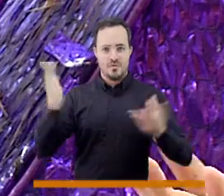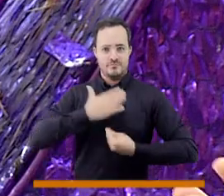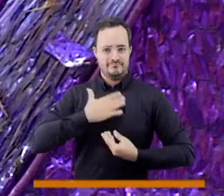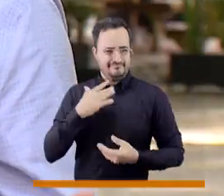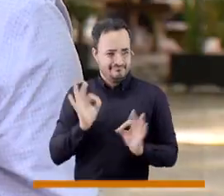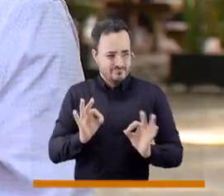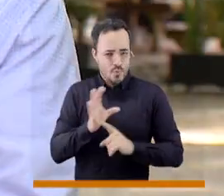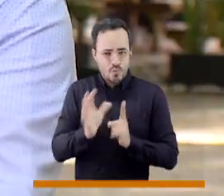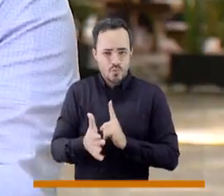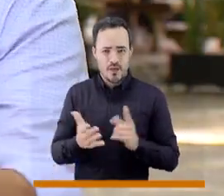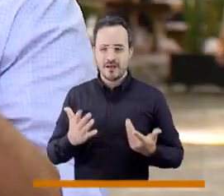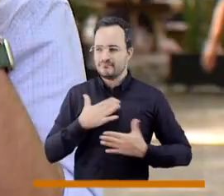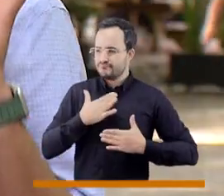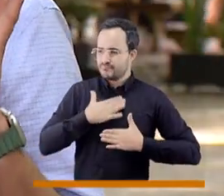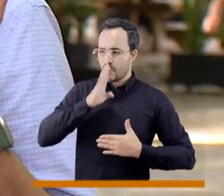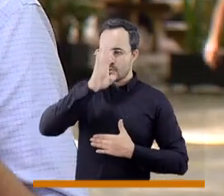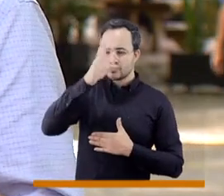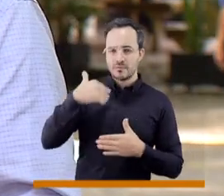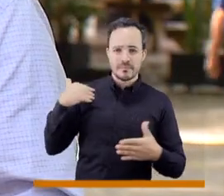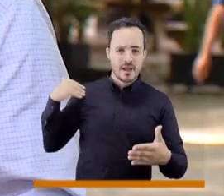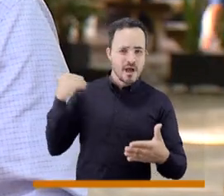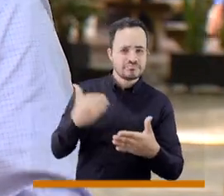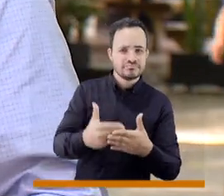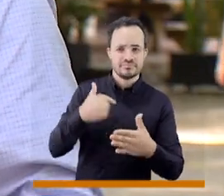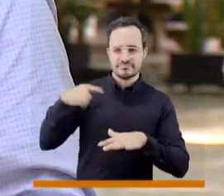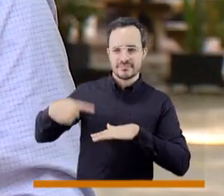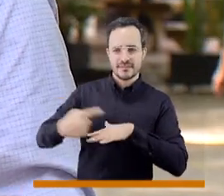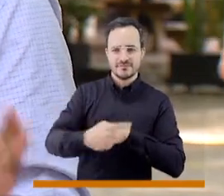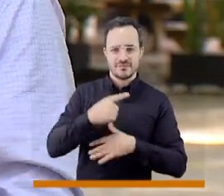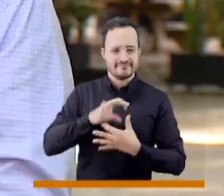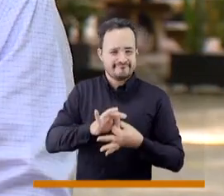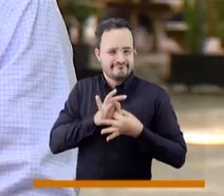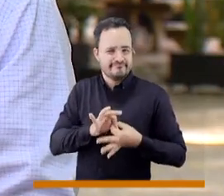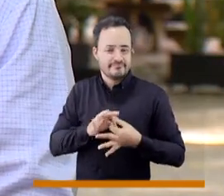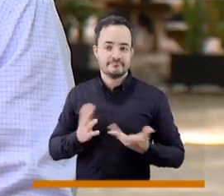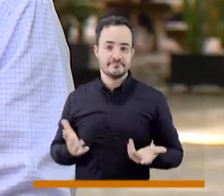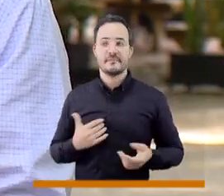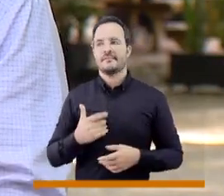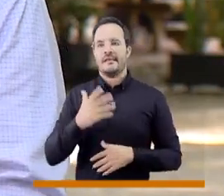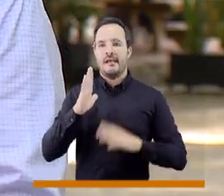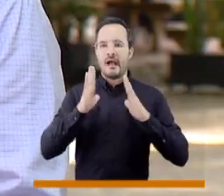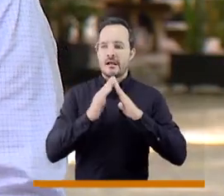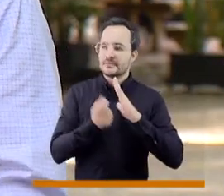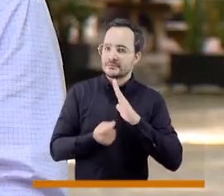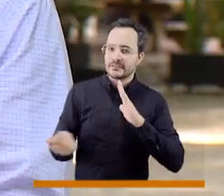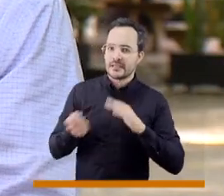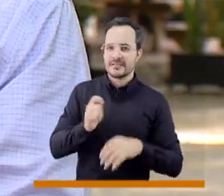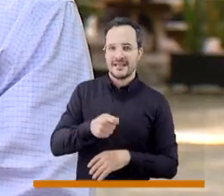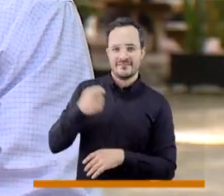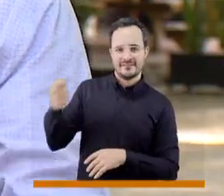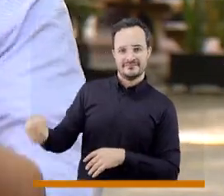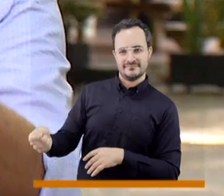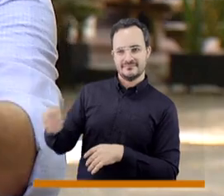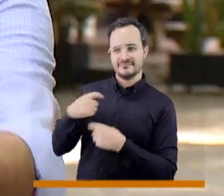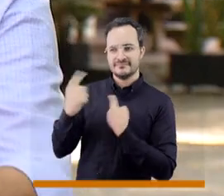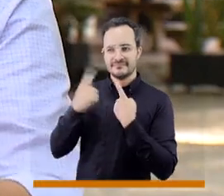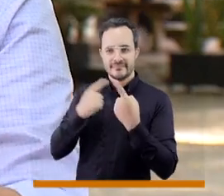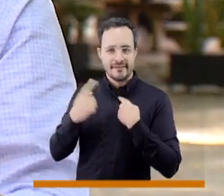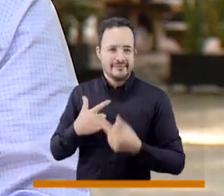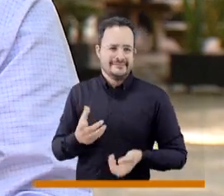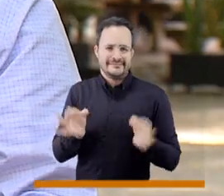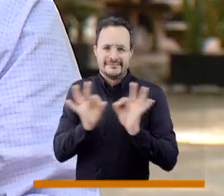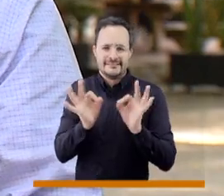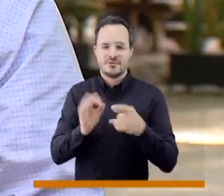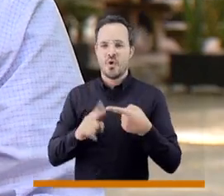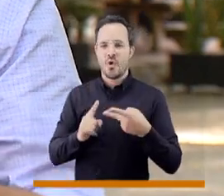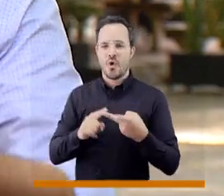arraigo, de nuestras costumbres. Yo lo decía ahorita coloquialmente, con la costumbre de dejarle las llaves con la vecina, de